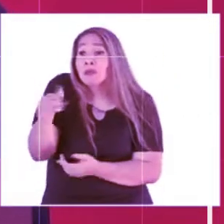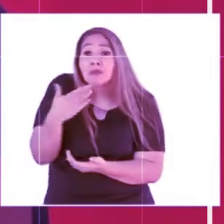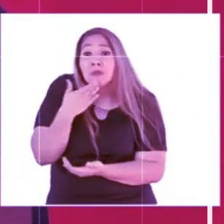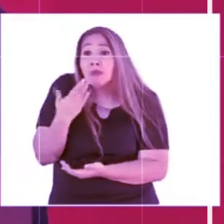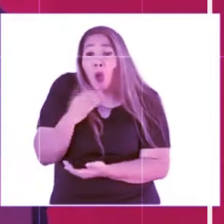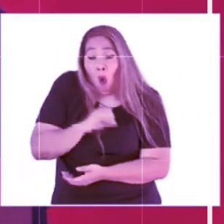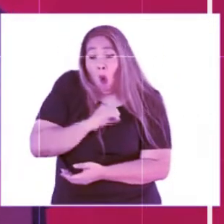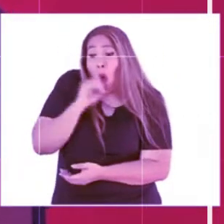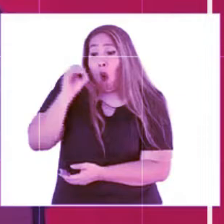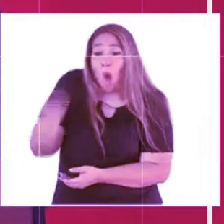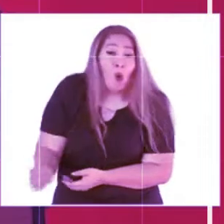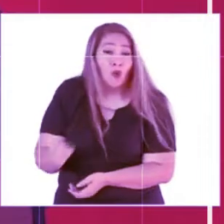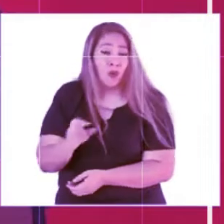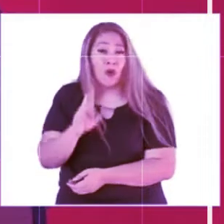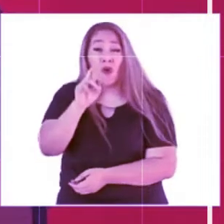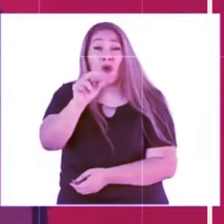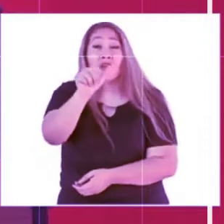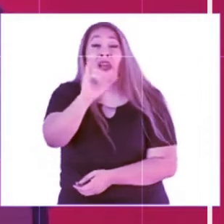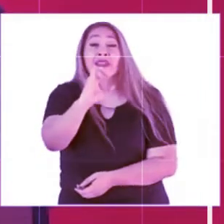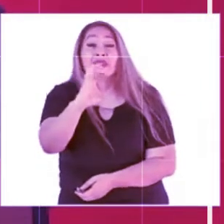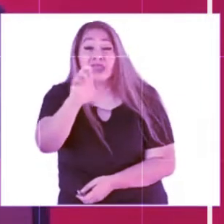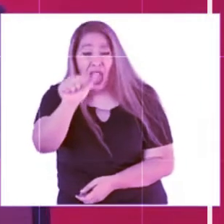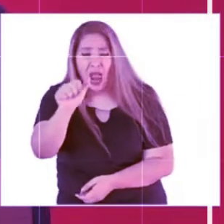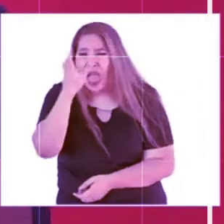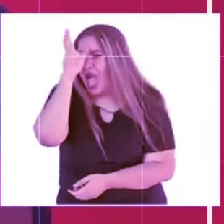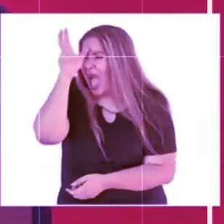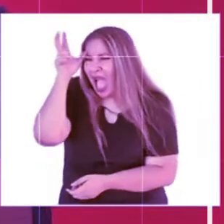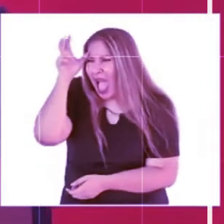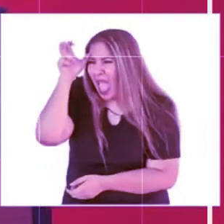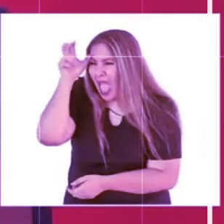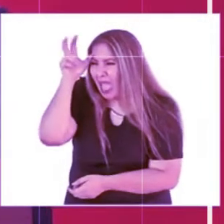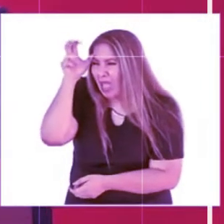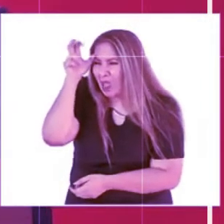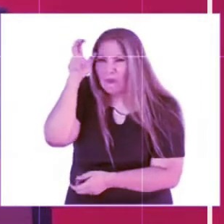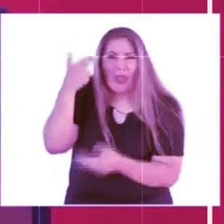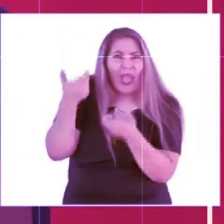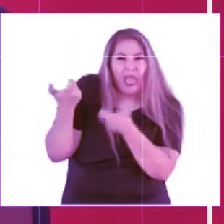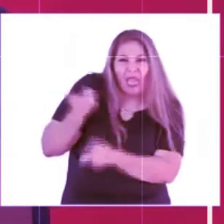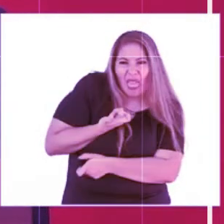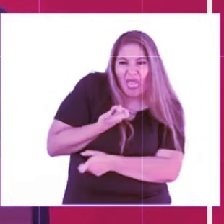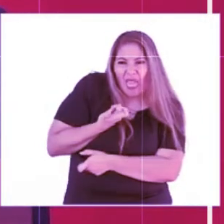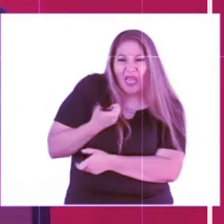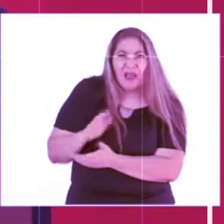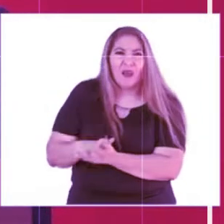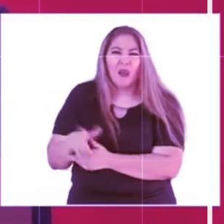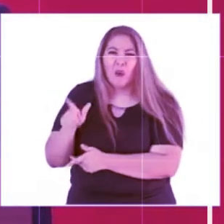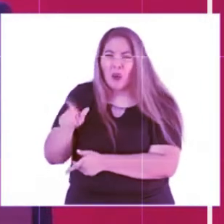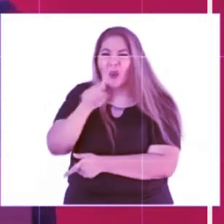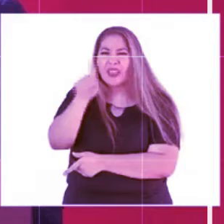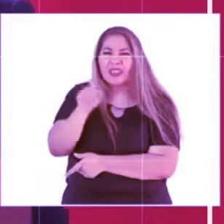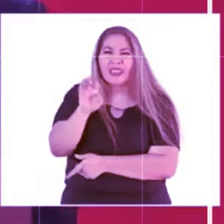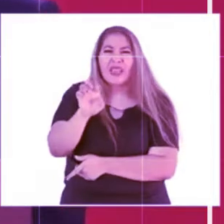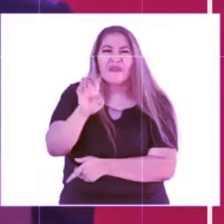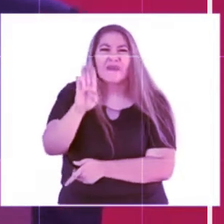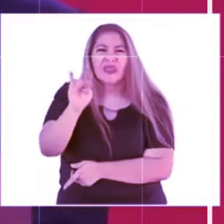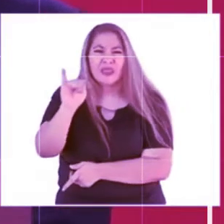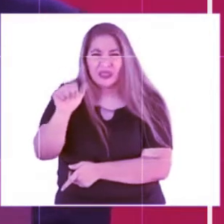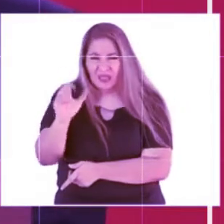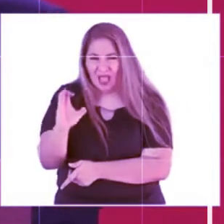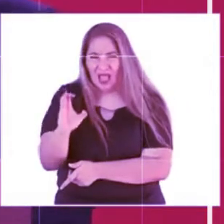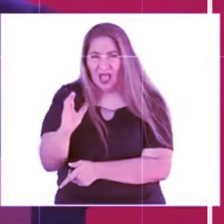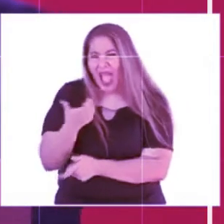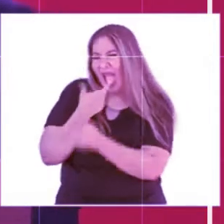por odio racial, por envidia económica, por sevicia y para